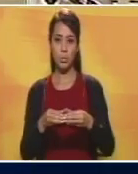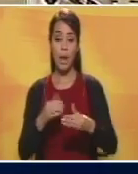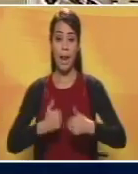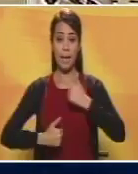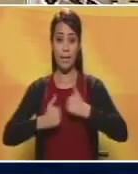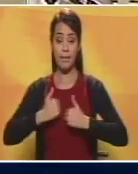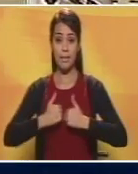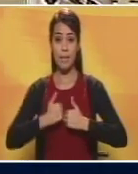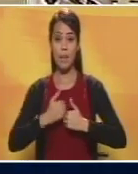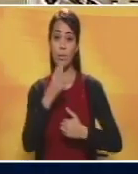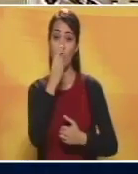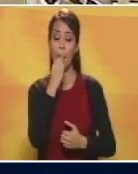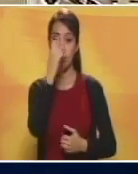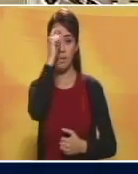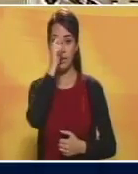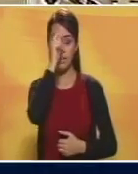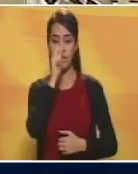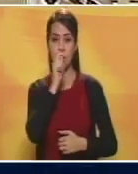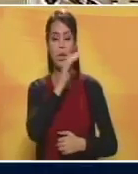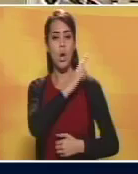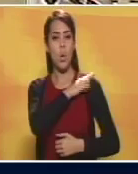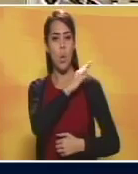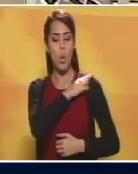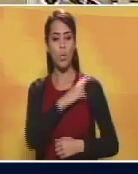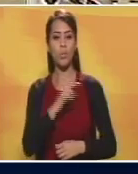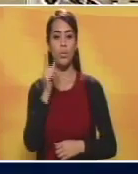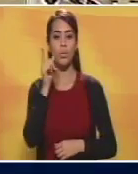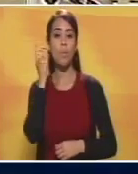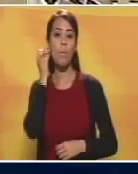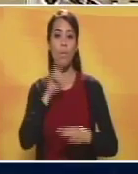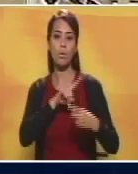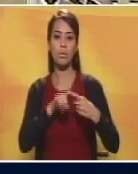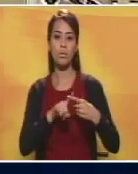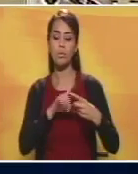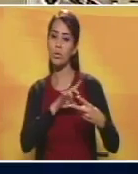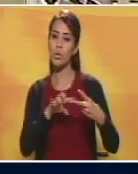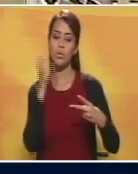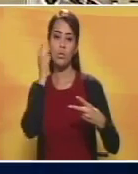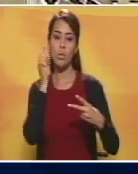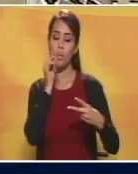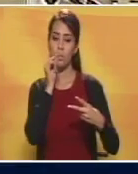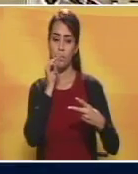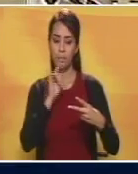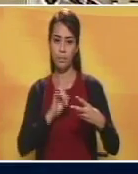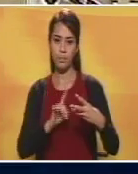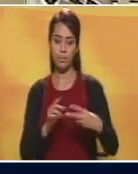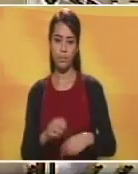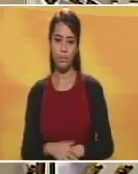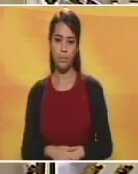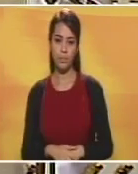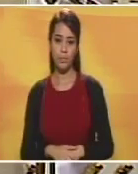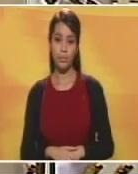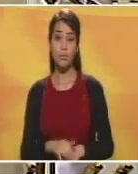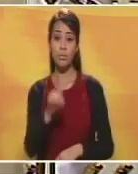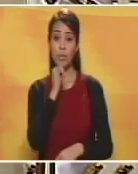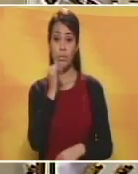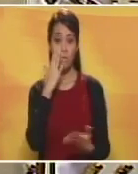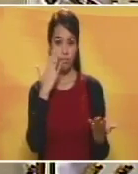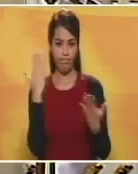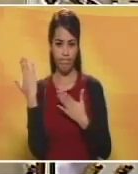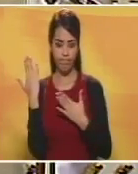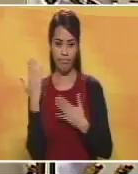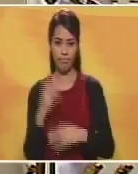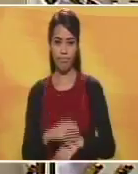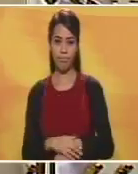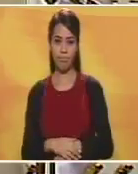candidato Henry Falcón con los rectores Socorro Hernández y Luis Emilio Rondón. Y esta fue parte de las impresiones que nos dio